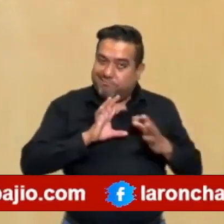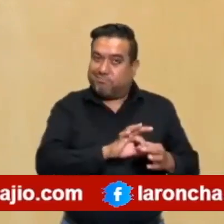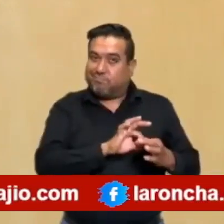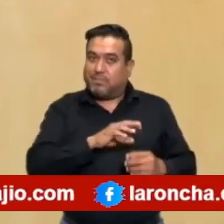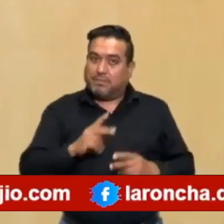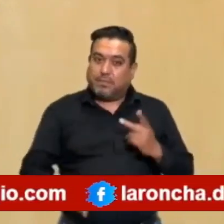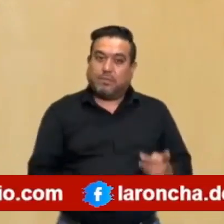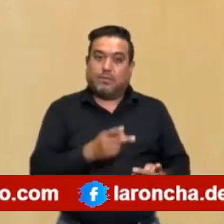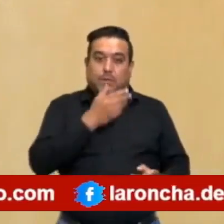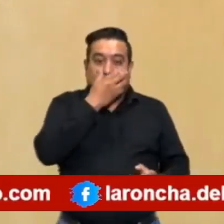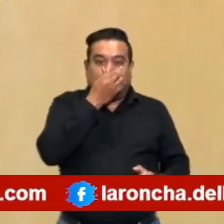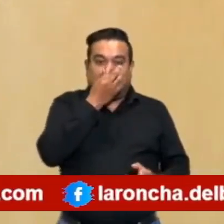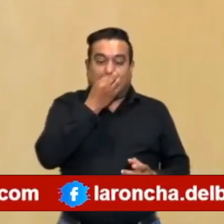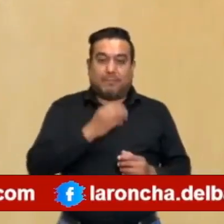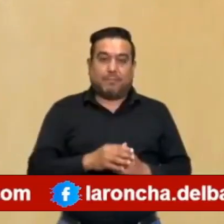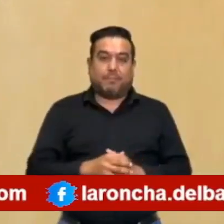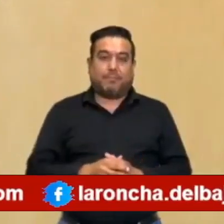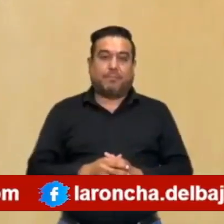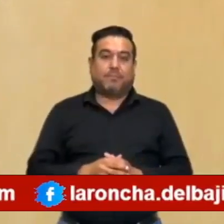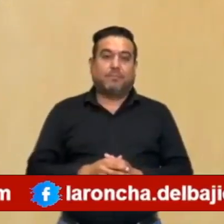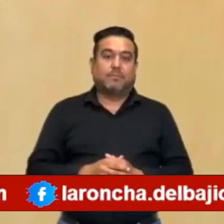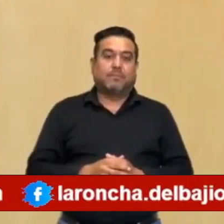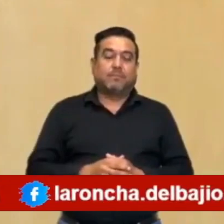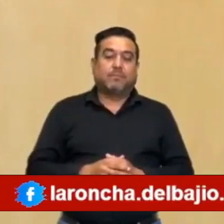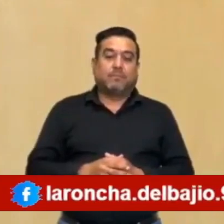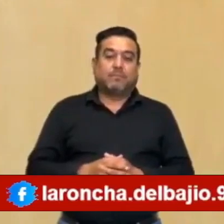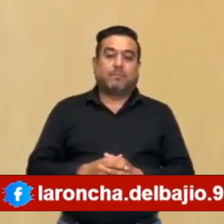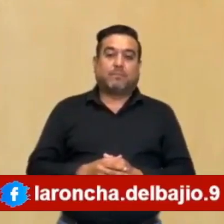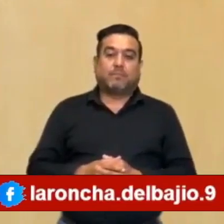conservación, mantenimiento, ampliación y rehabilitación